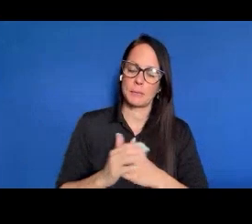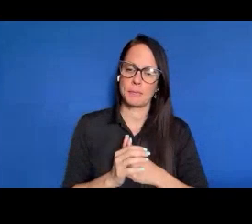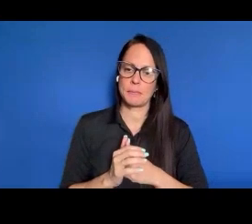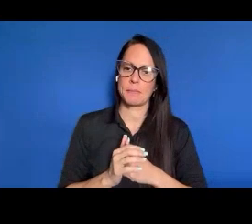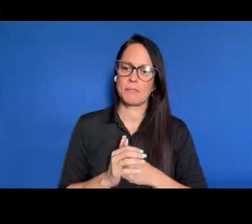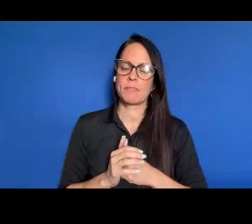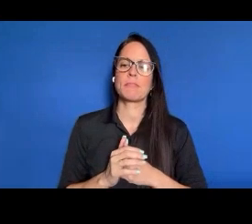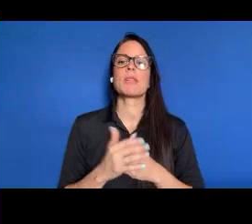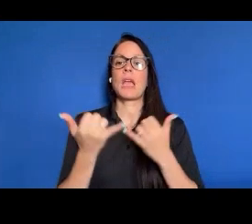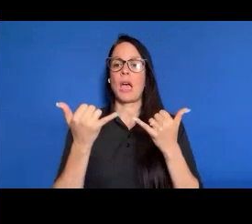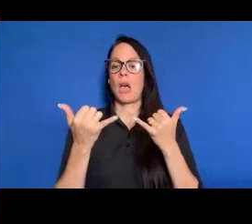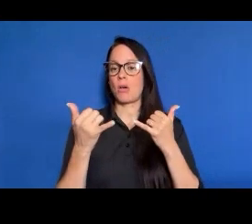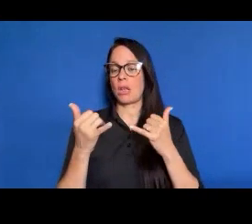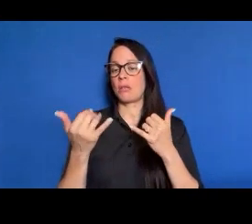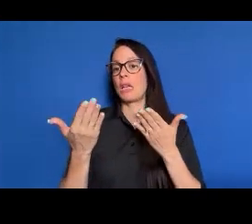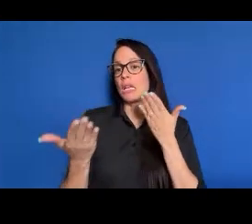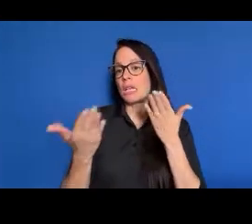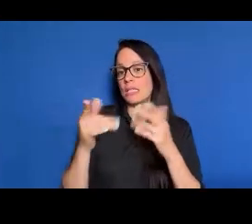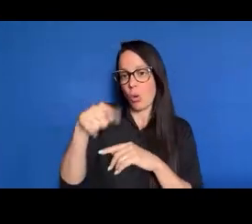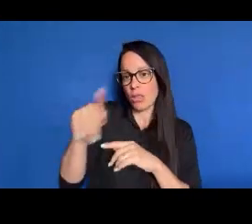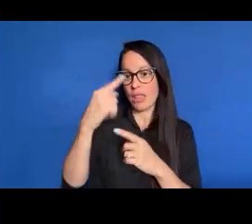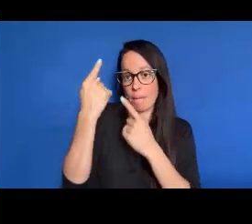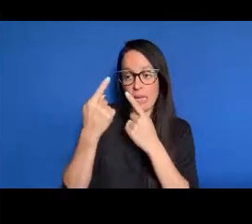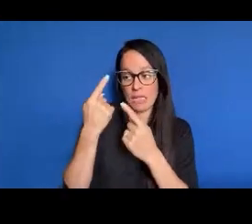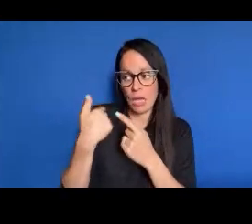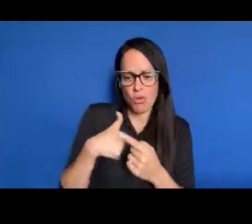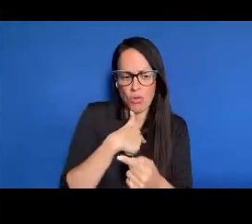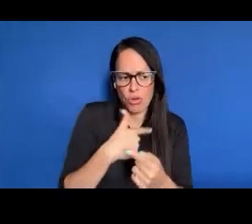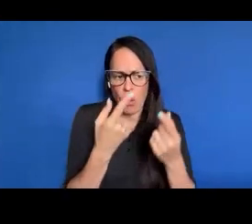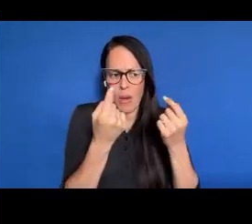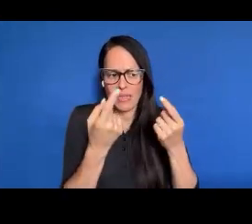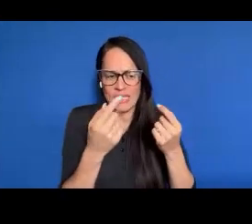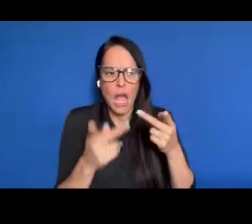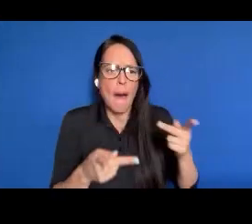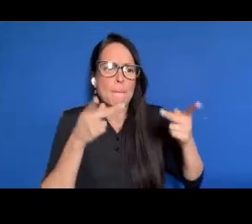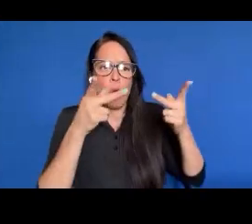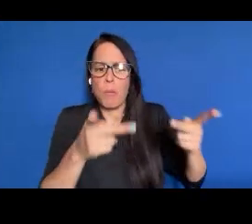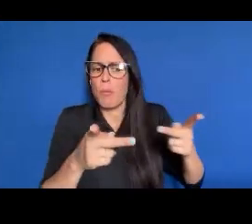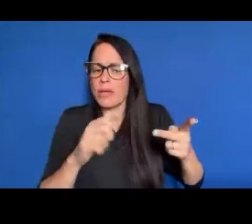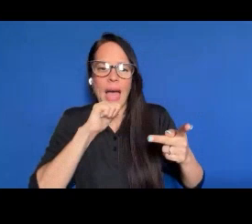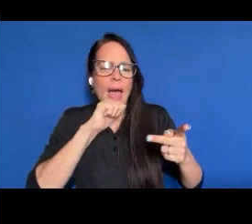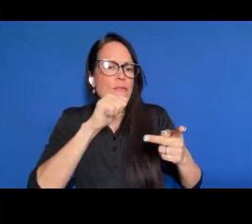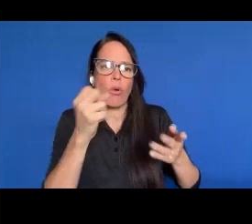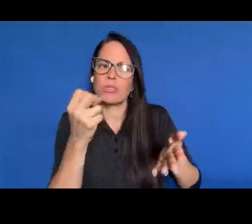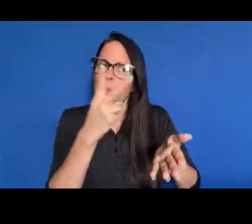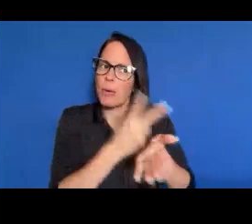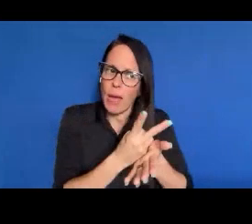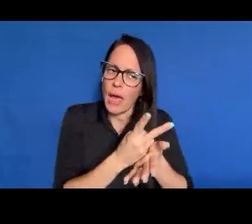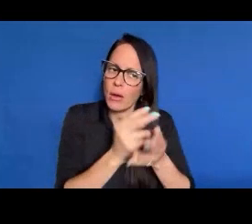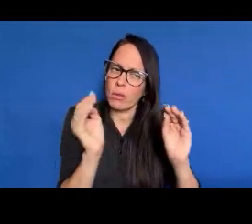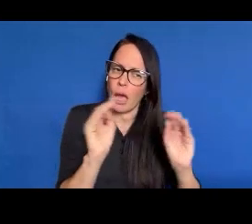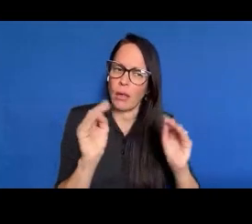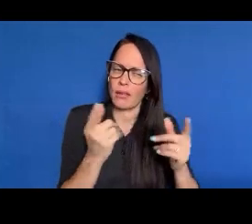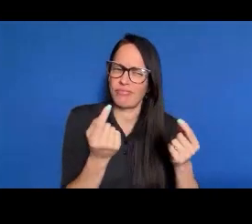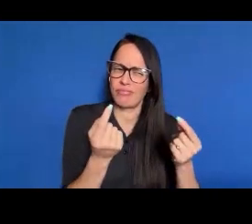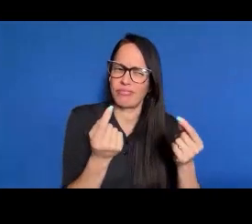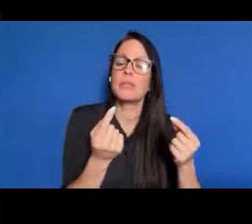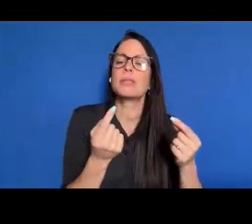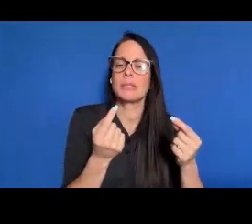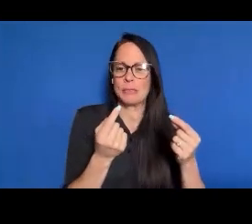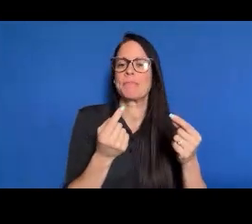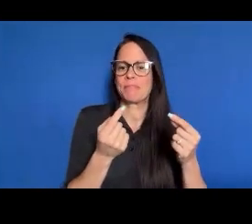en su momento llegará a ustedes acá, y es ¿qué vamos a hacer con las propuestas que no salieron recomendadas a aprobarse, ¿verdad? Y ahí entonces toca quizás alguna moción de